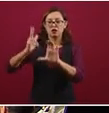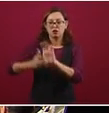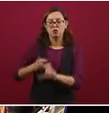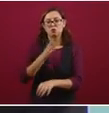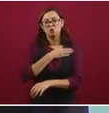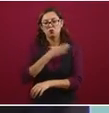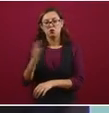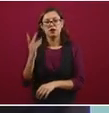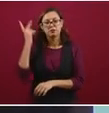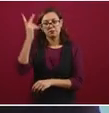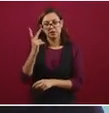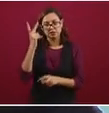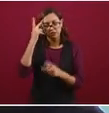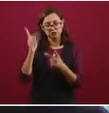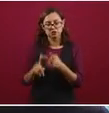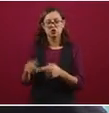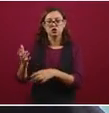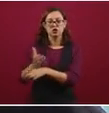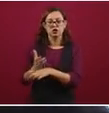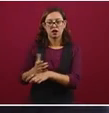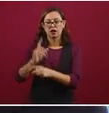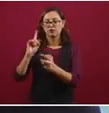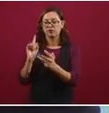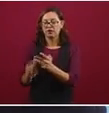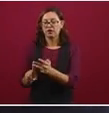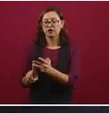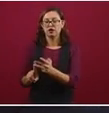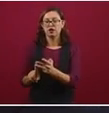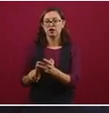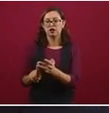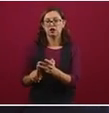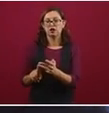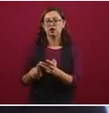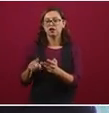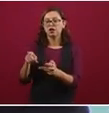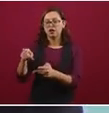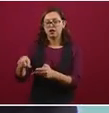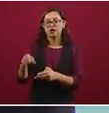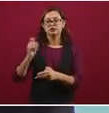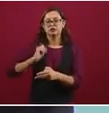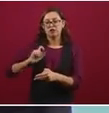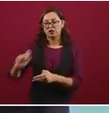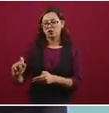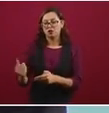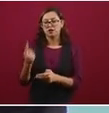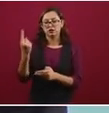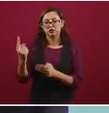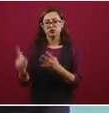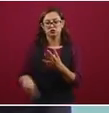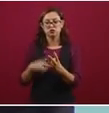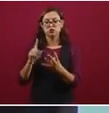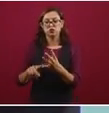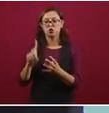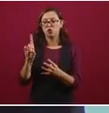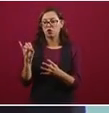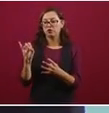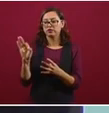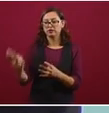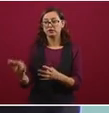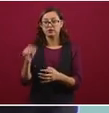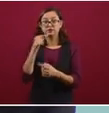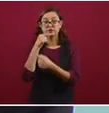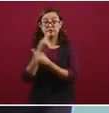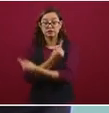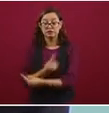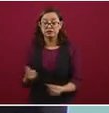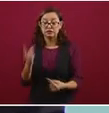Café, la Estación Migratoria en coordinación con el INAMI Siglo XXI, el albergue del DIF municipal para niñas, muy